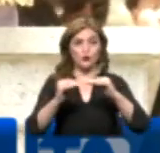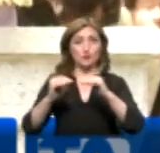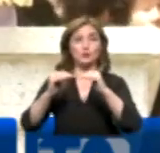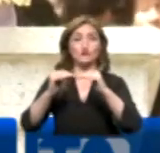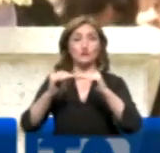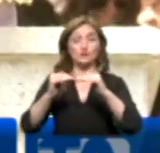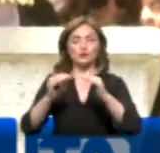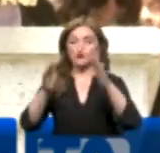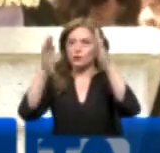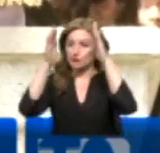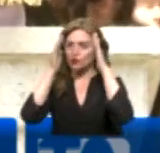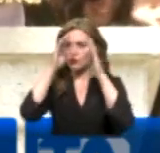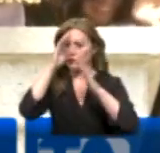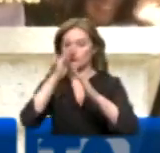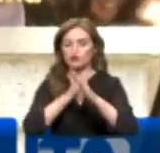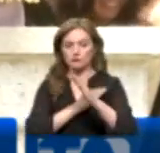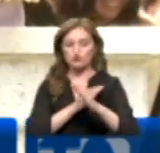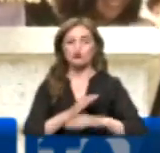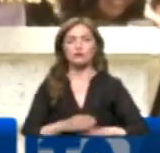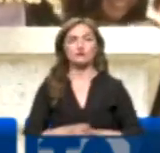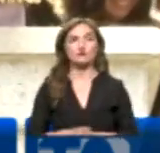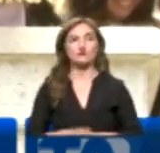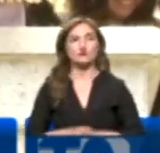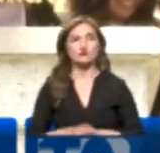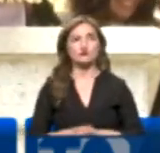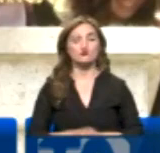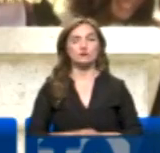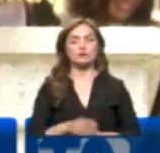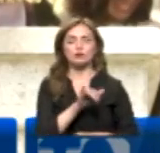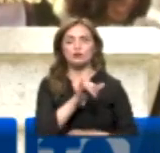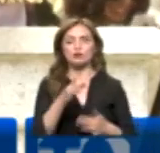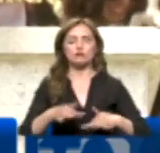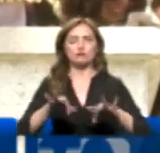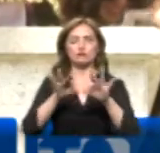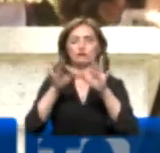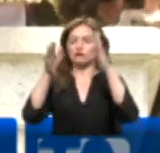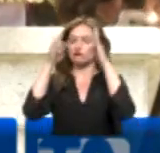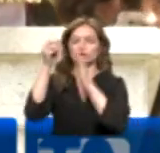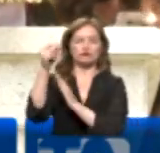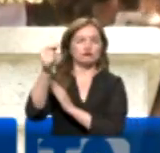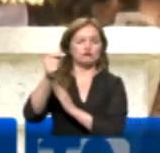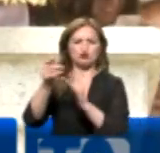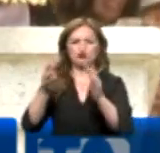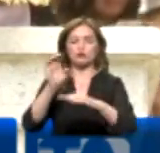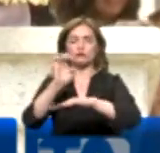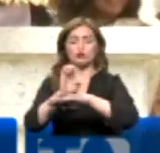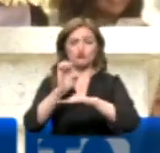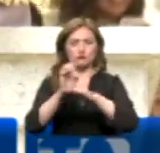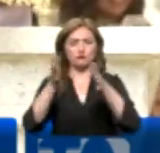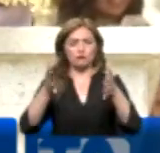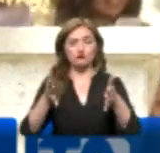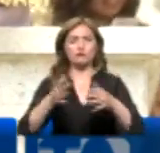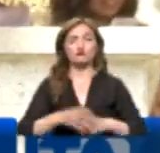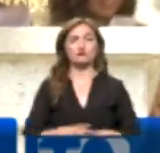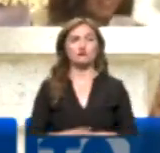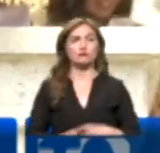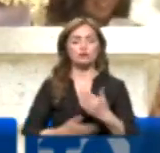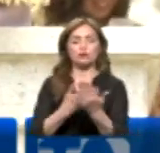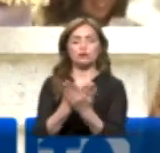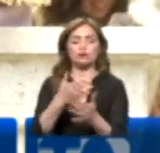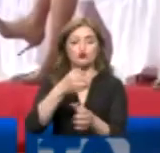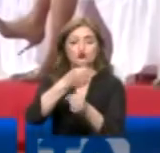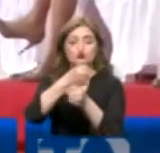atienda a las fuerzas del orden con la misma prioridad e importancia con la que los ecuatorianos demandan